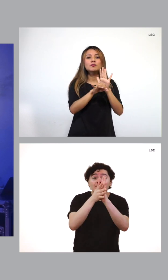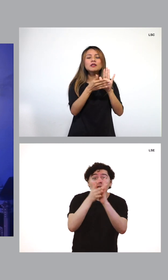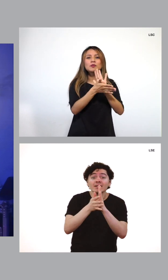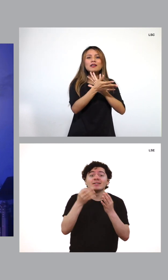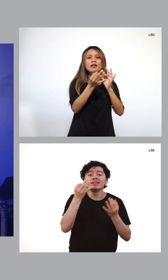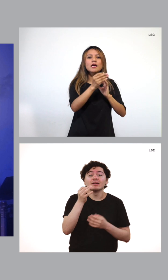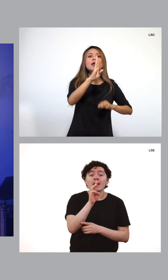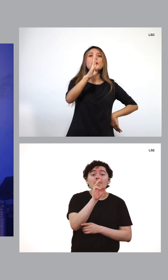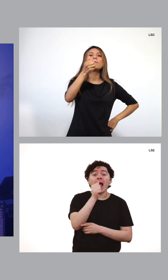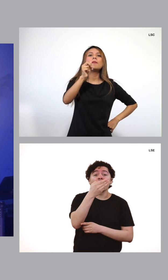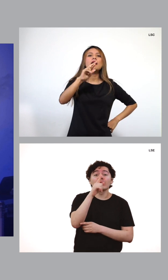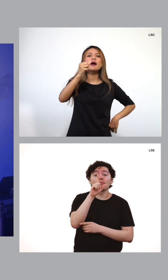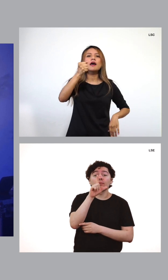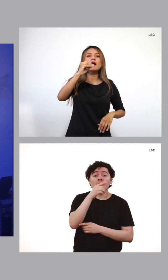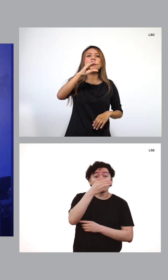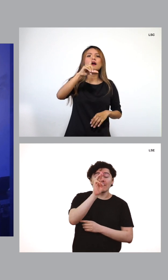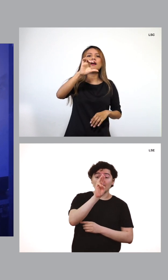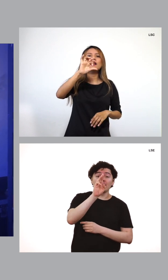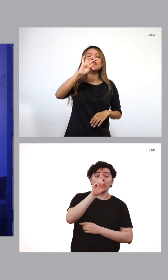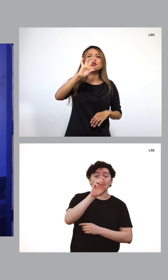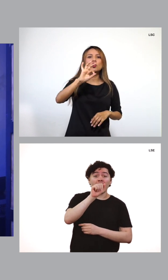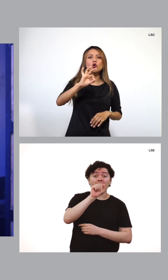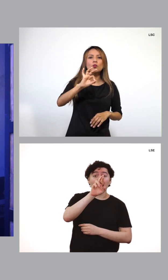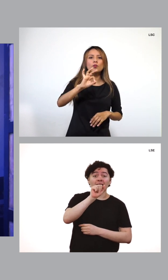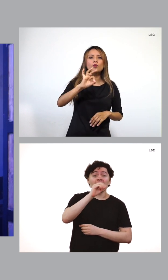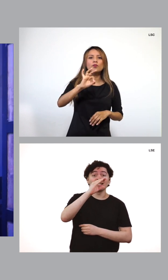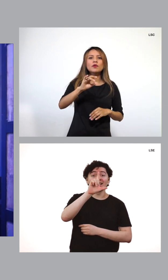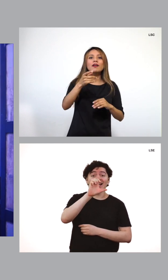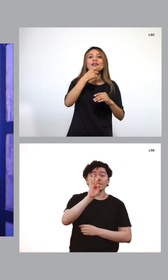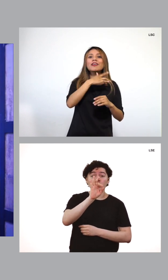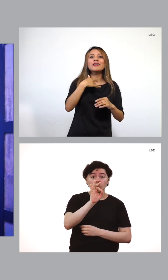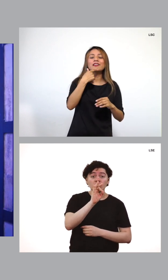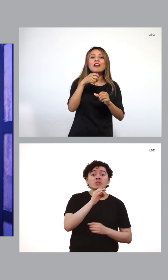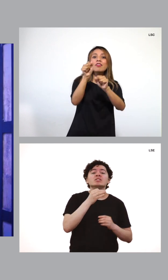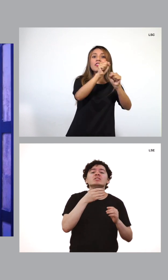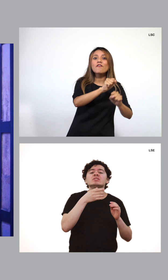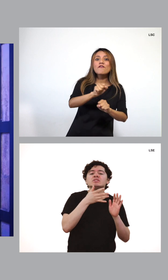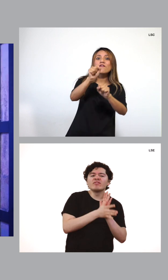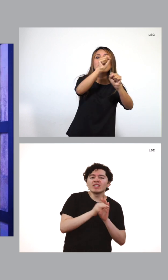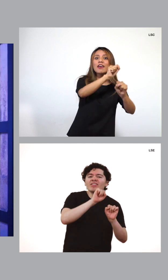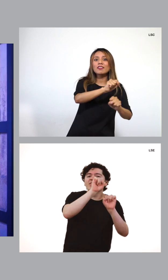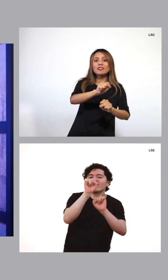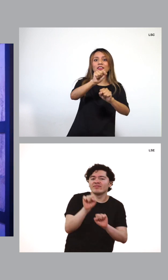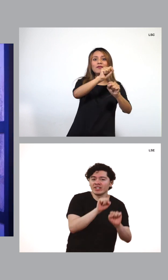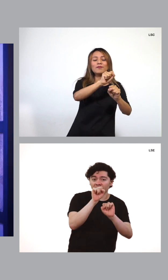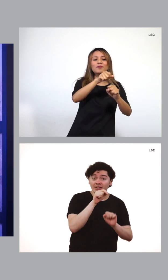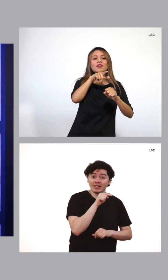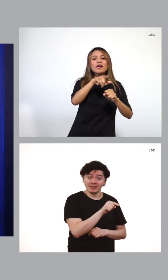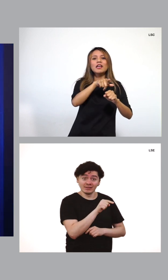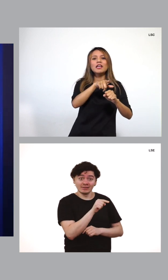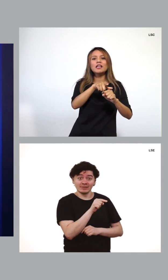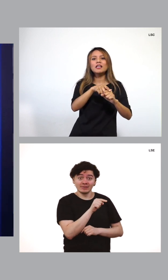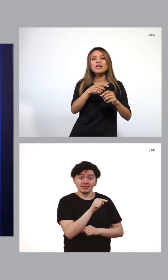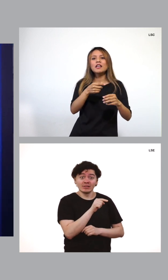el que defiende. Tienes el que acusa, tienes el que defiende. Tienes el que viene a decir tus trapos